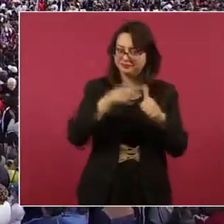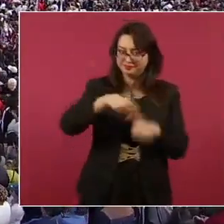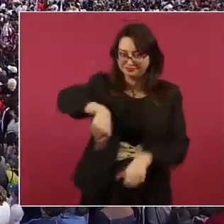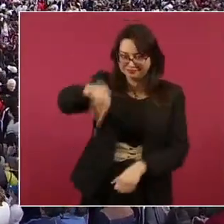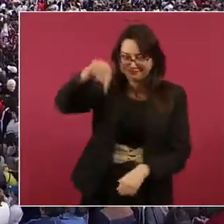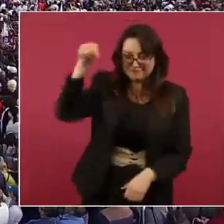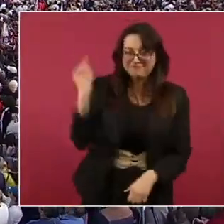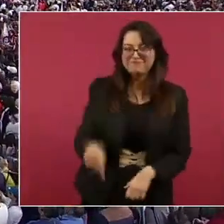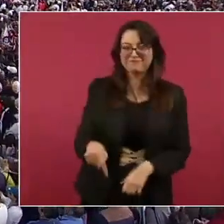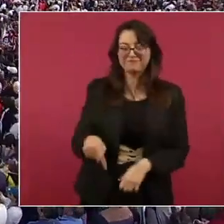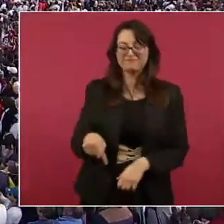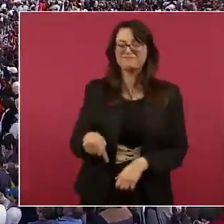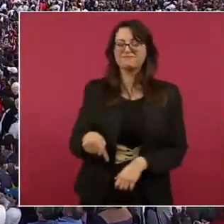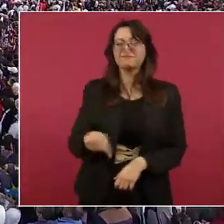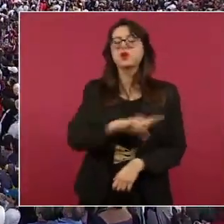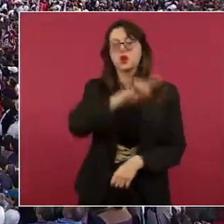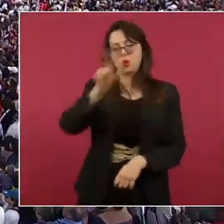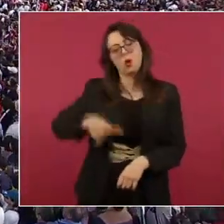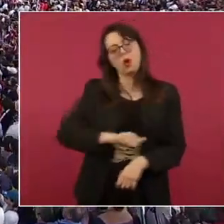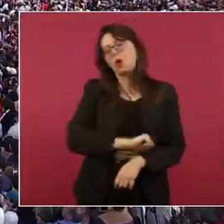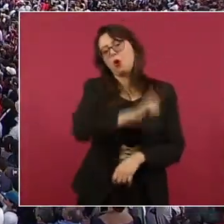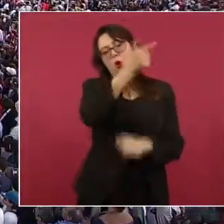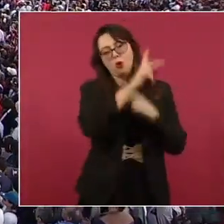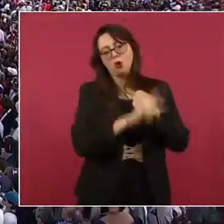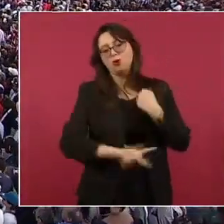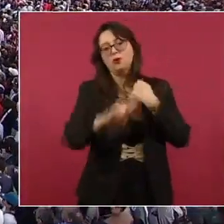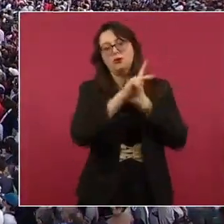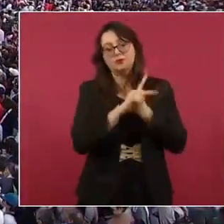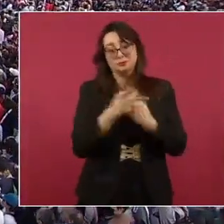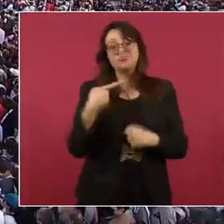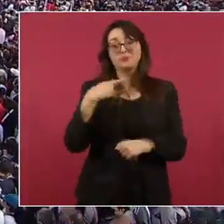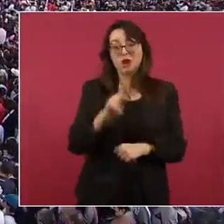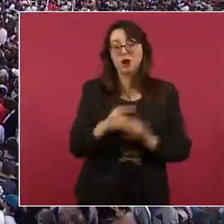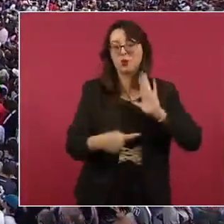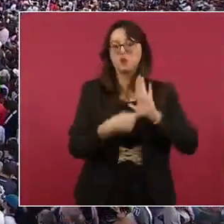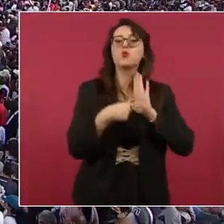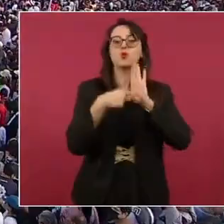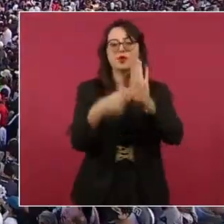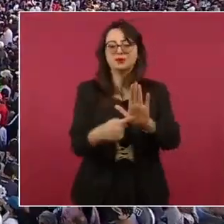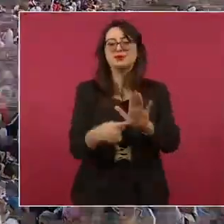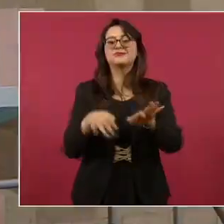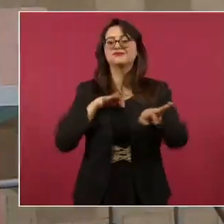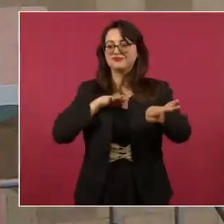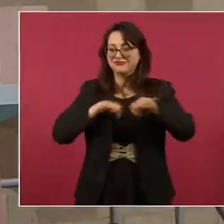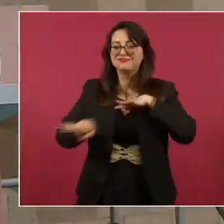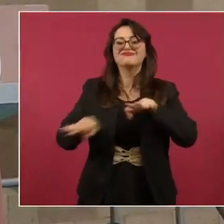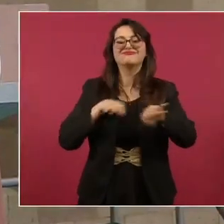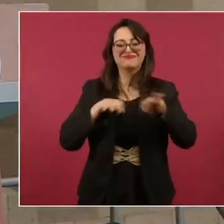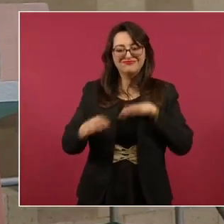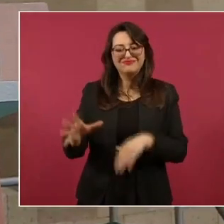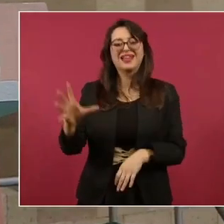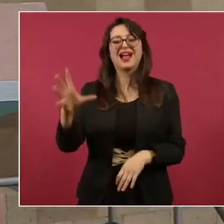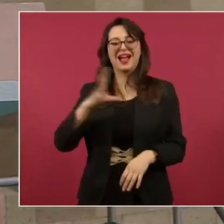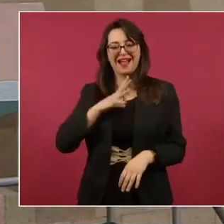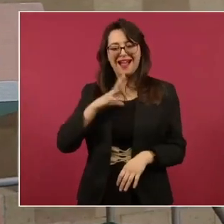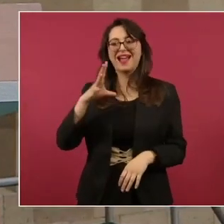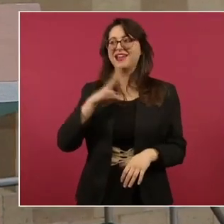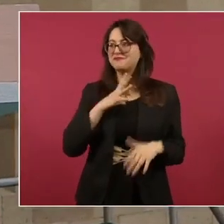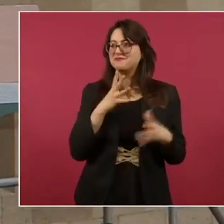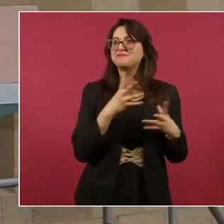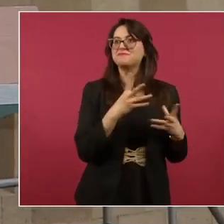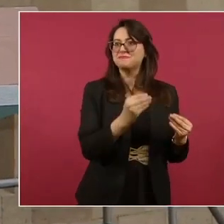Pero esto demuestra cómo está la demanda de